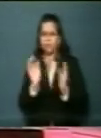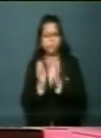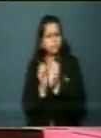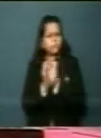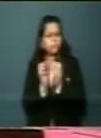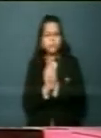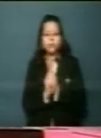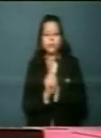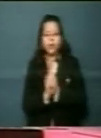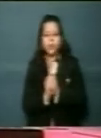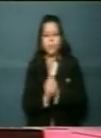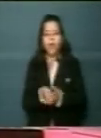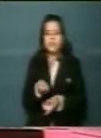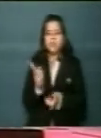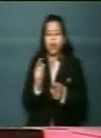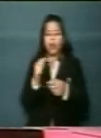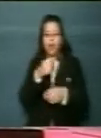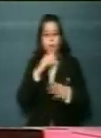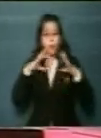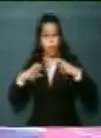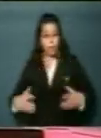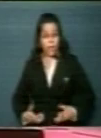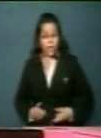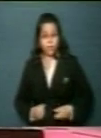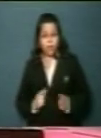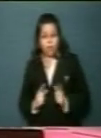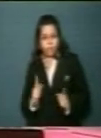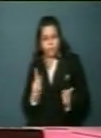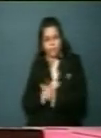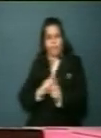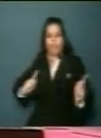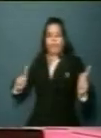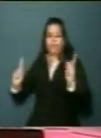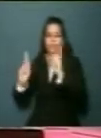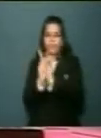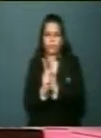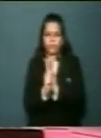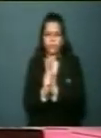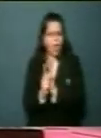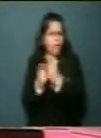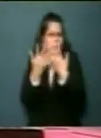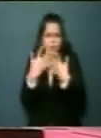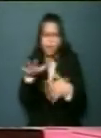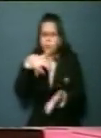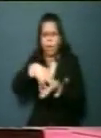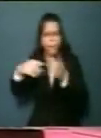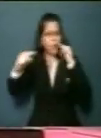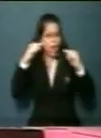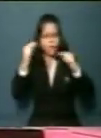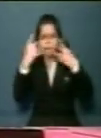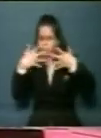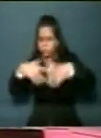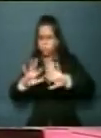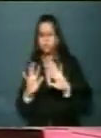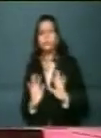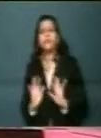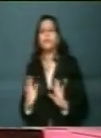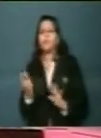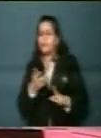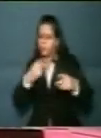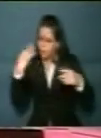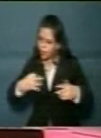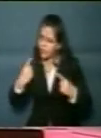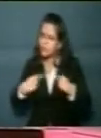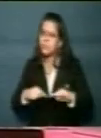la alternancia en el poder ejecutivo. Es así como debe ocurrir en la democracia y como debe seguir